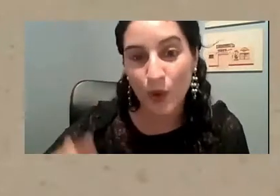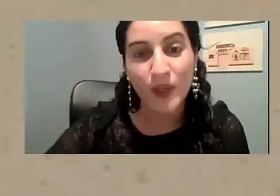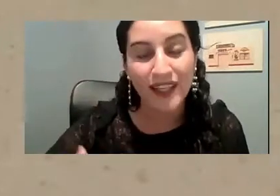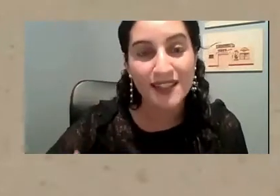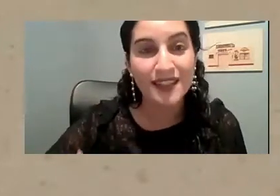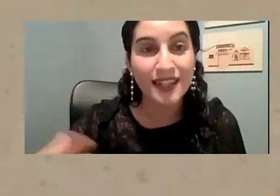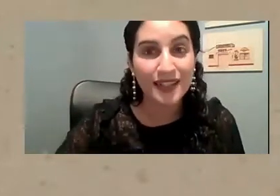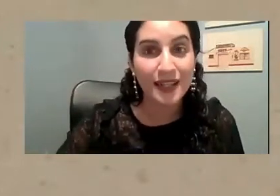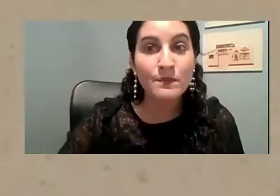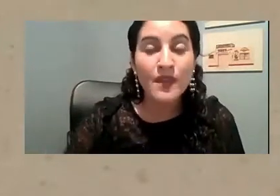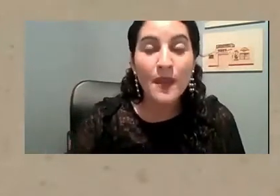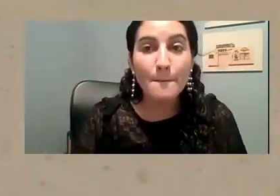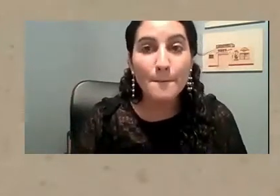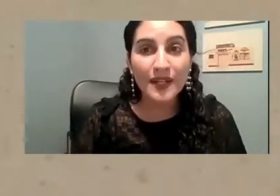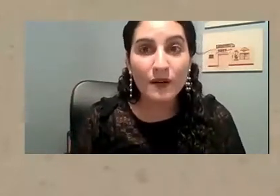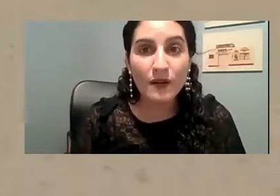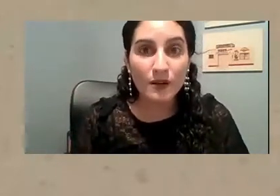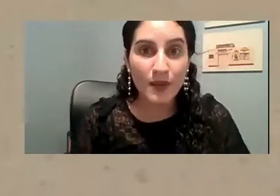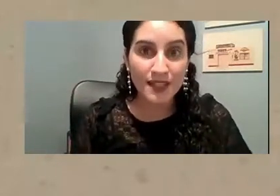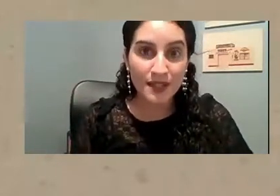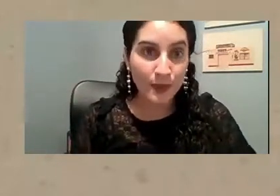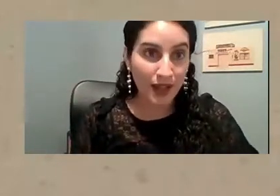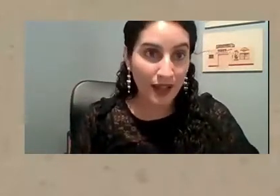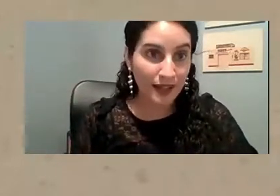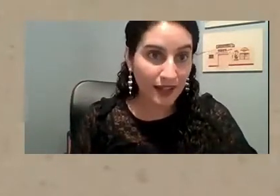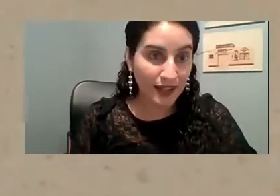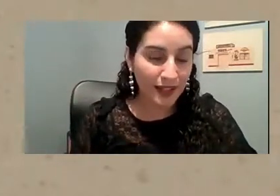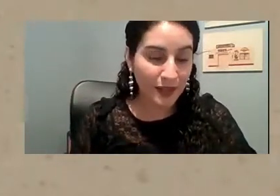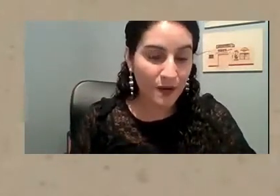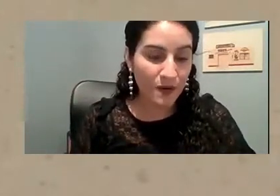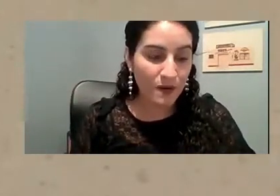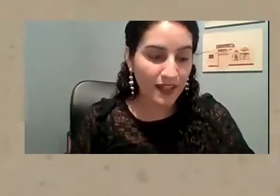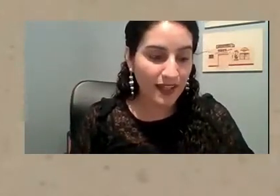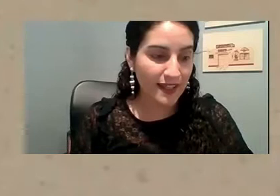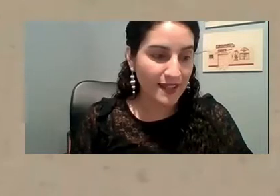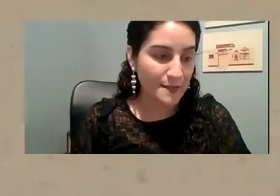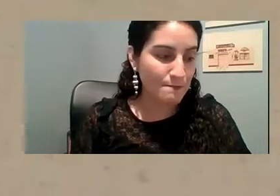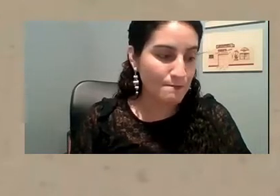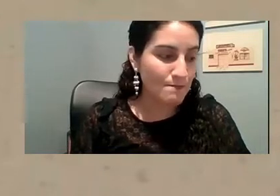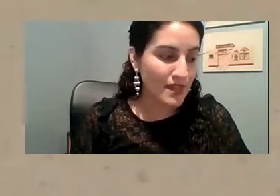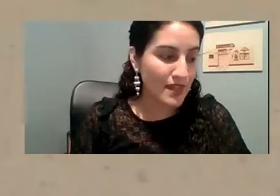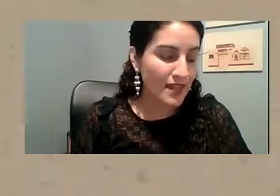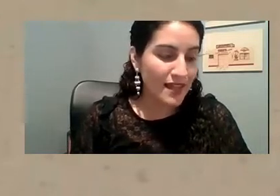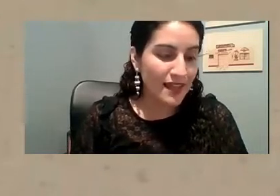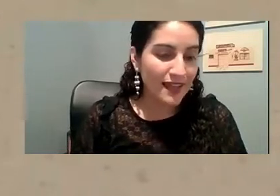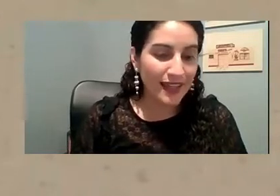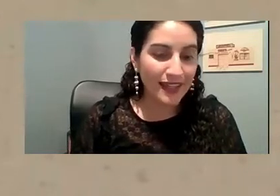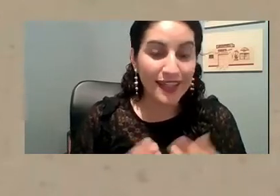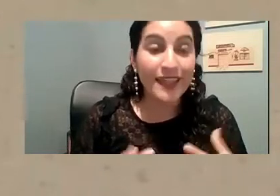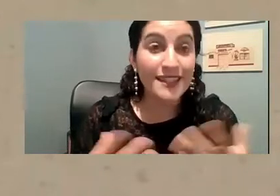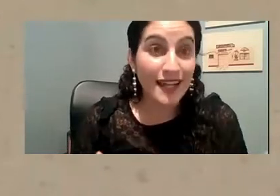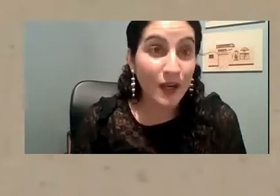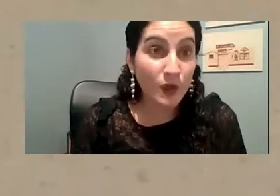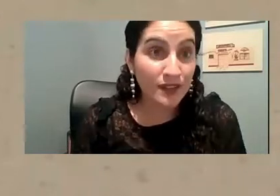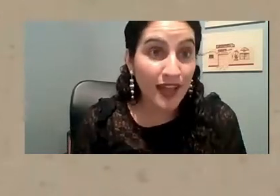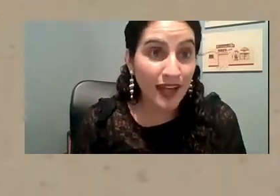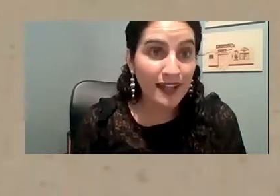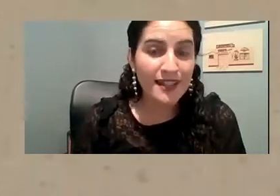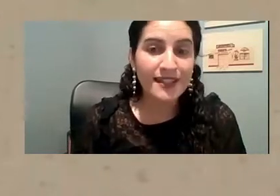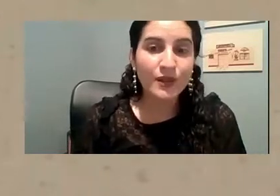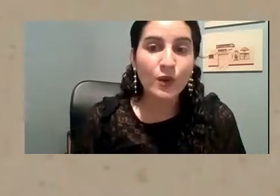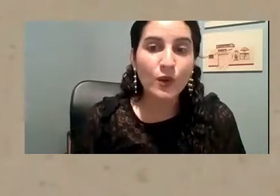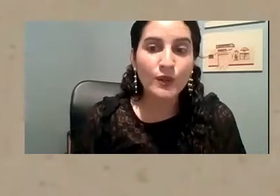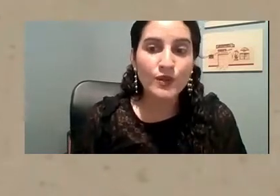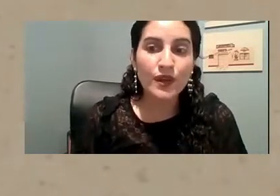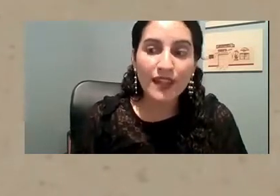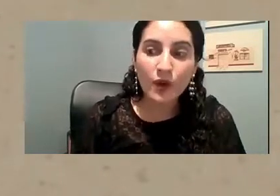un poco de qué se trata, pero lo más importante que creo que quisiera contarles de